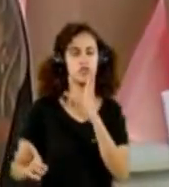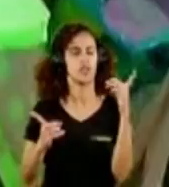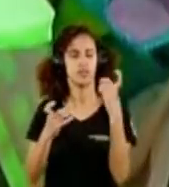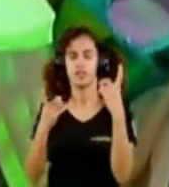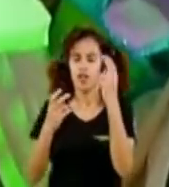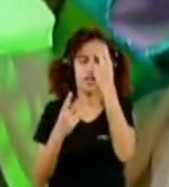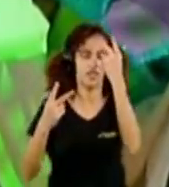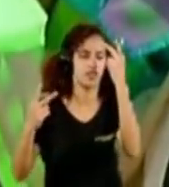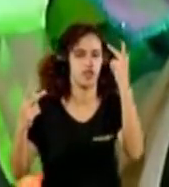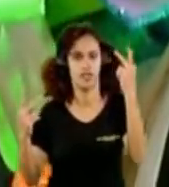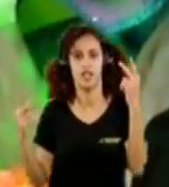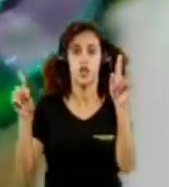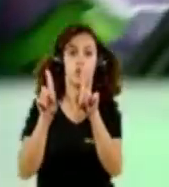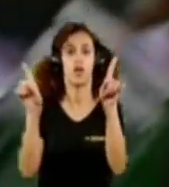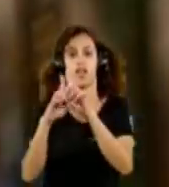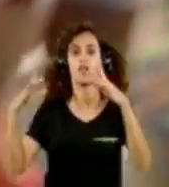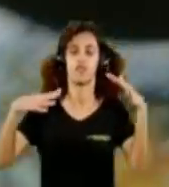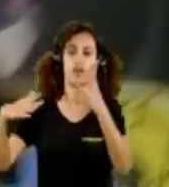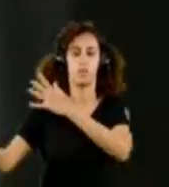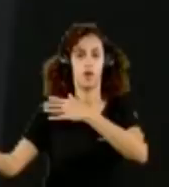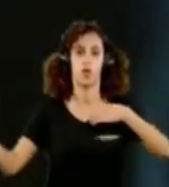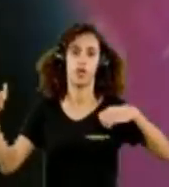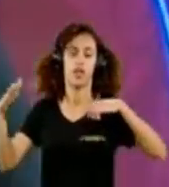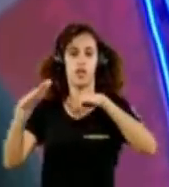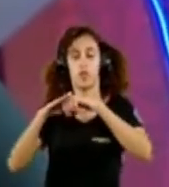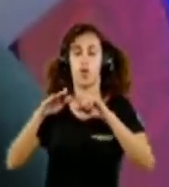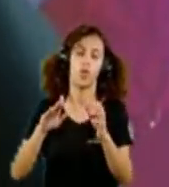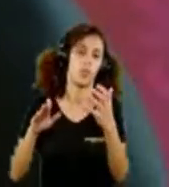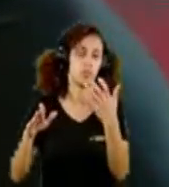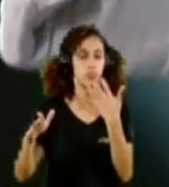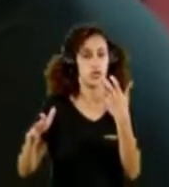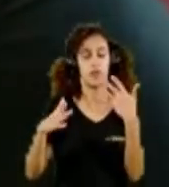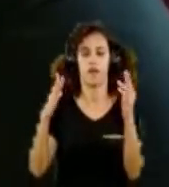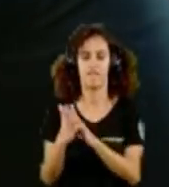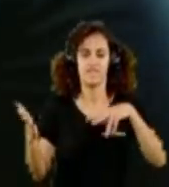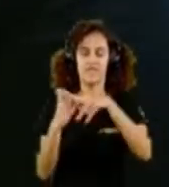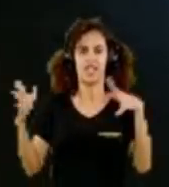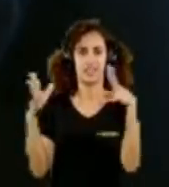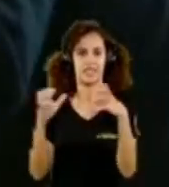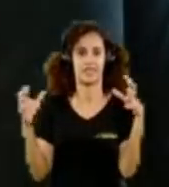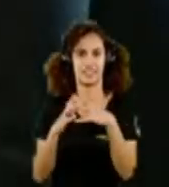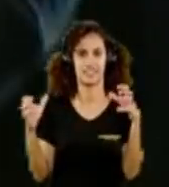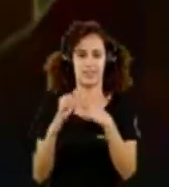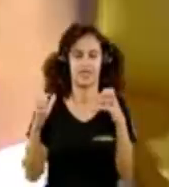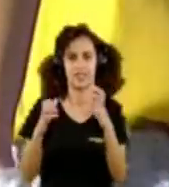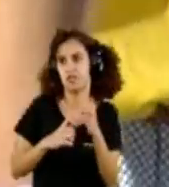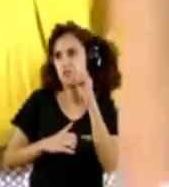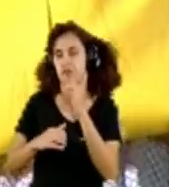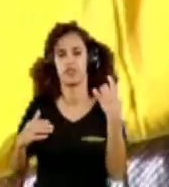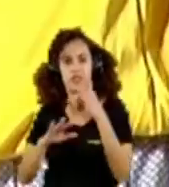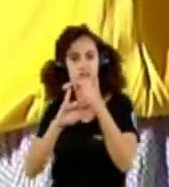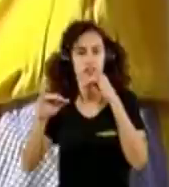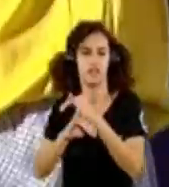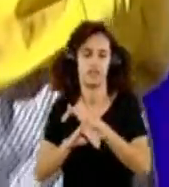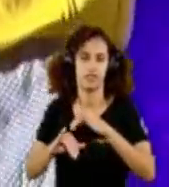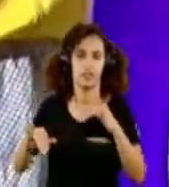respirar. El fútbol y un partido de playoff es la razón por la que ahora me levanto y a sagrada canto yo. El Tete se enfrentó